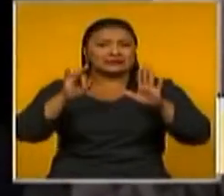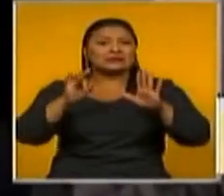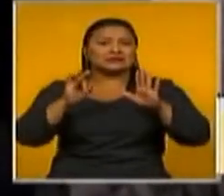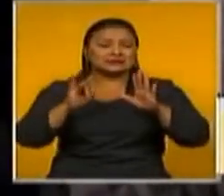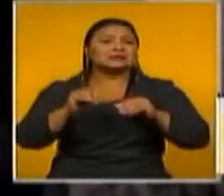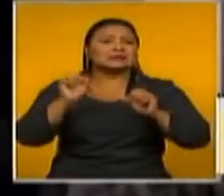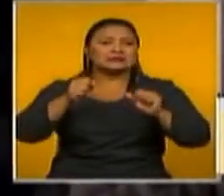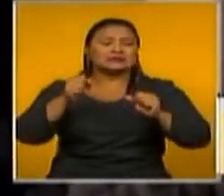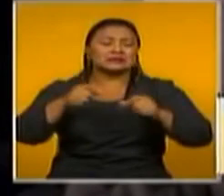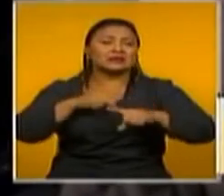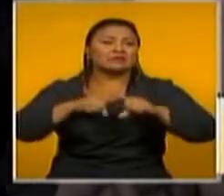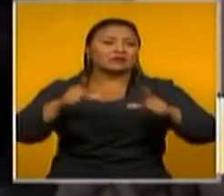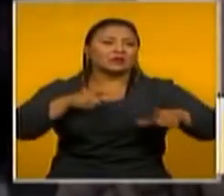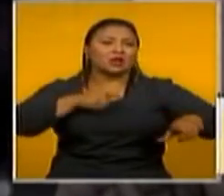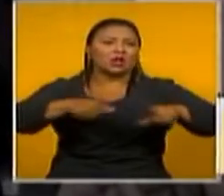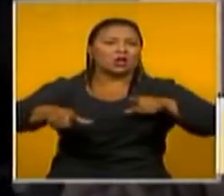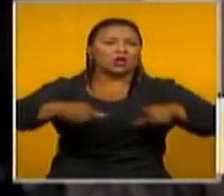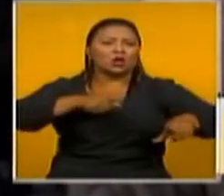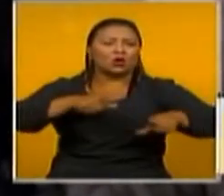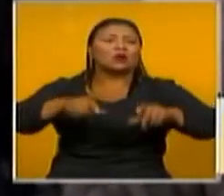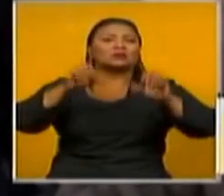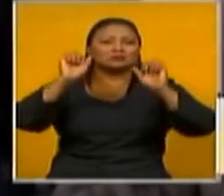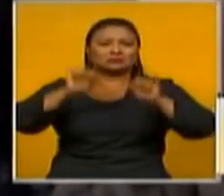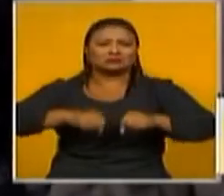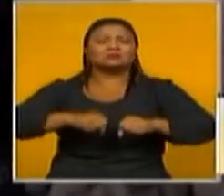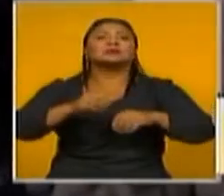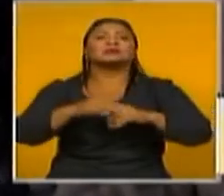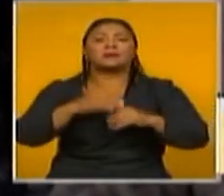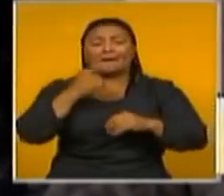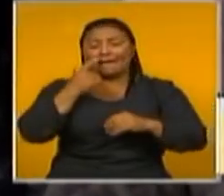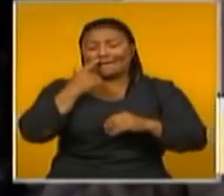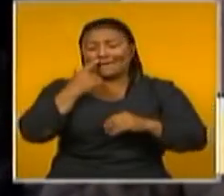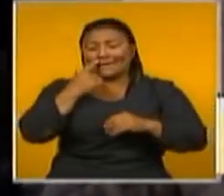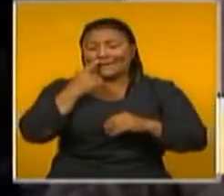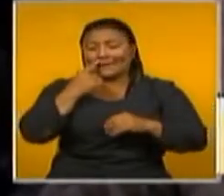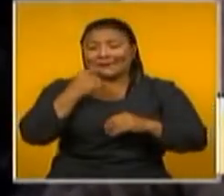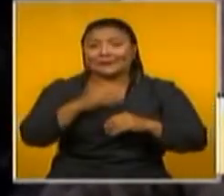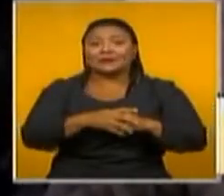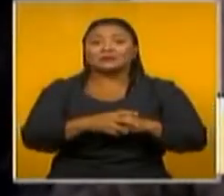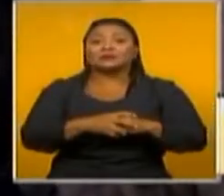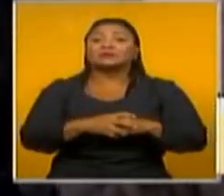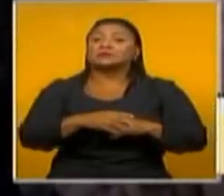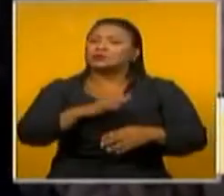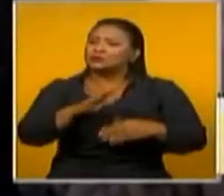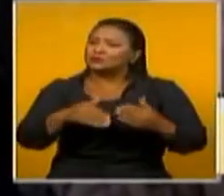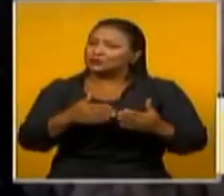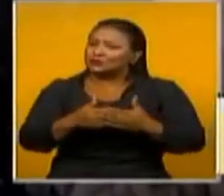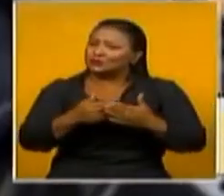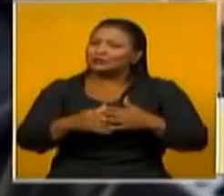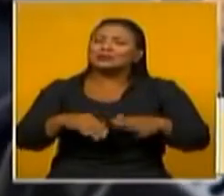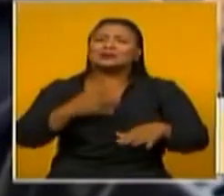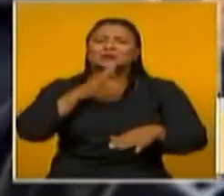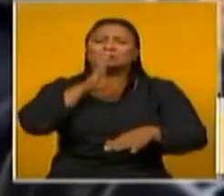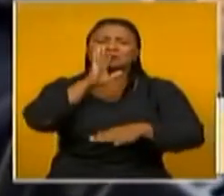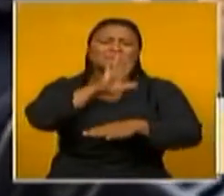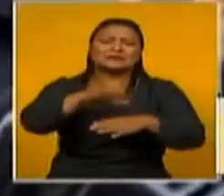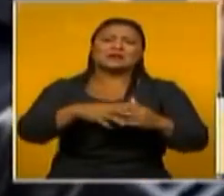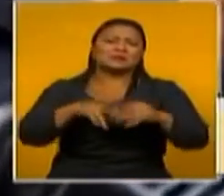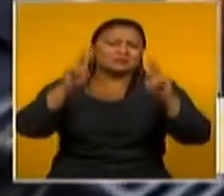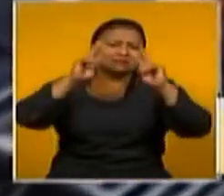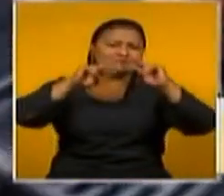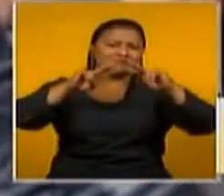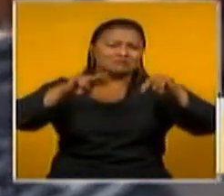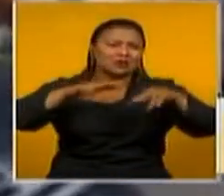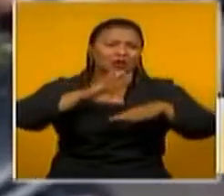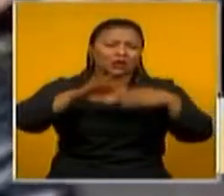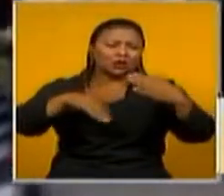en diferentes locales que venían siendo utilizados como bodegas. Están en relación con el delito de asociación ilícita que venimos investigando, como digo,